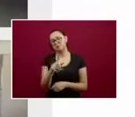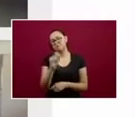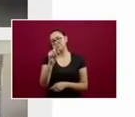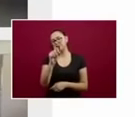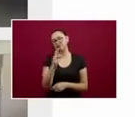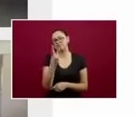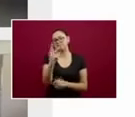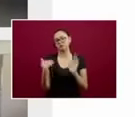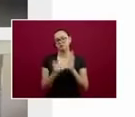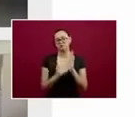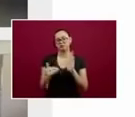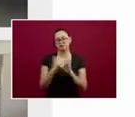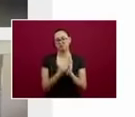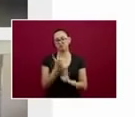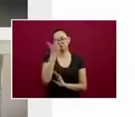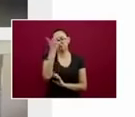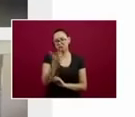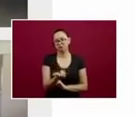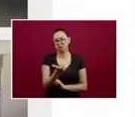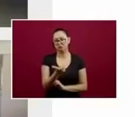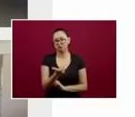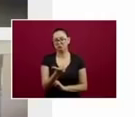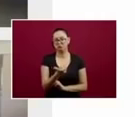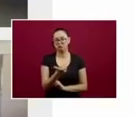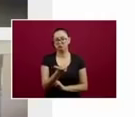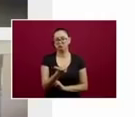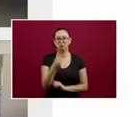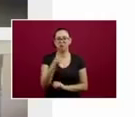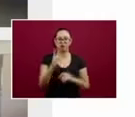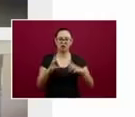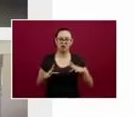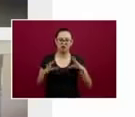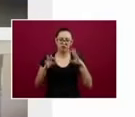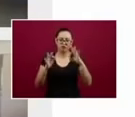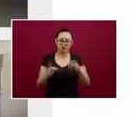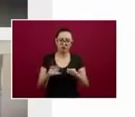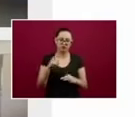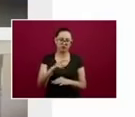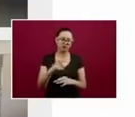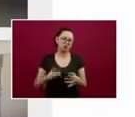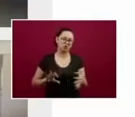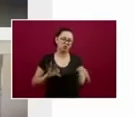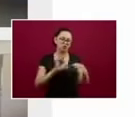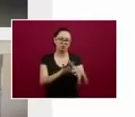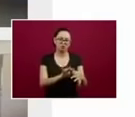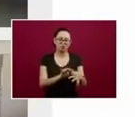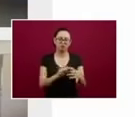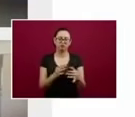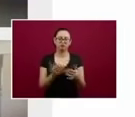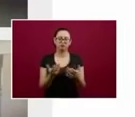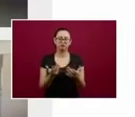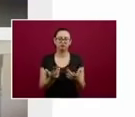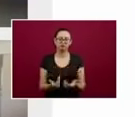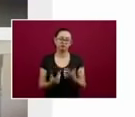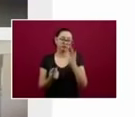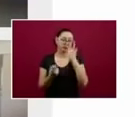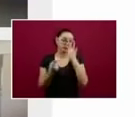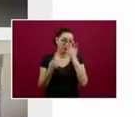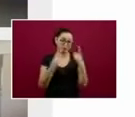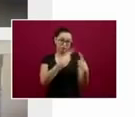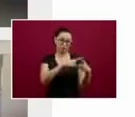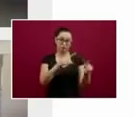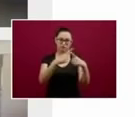acuerdo. Con todo gusto, y se las daremos, y por supuesto que, que veremos la mejor manera de no afectar su operación.